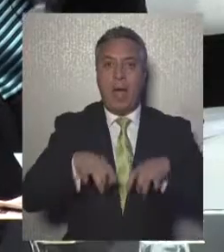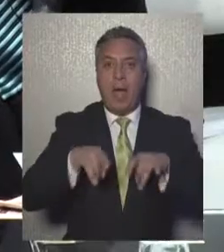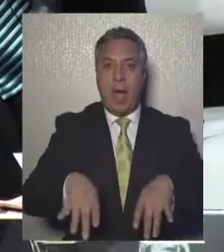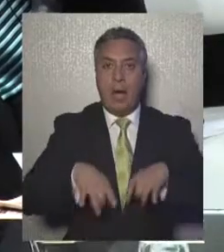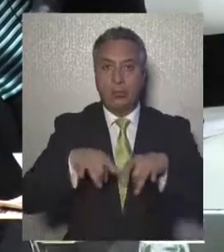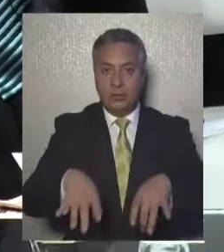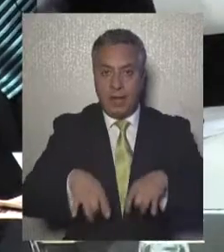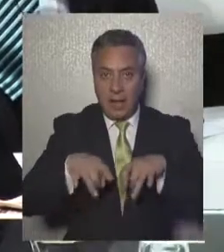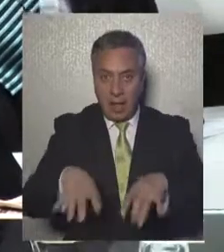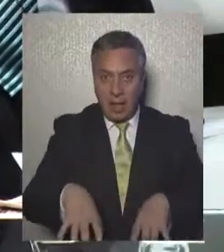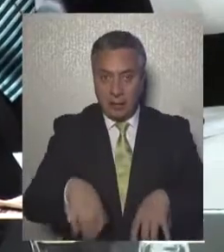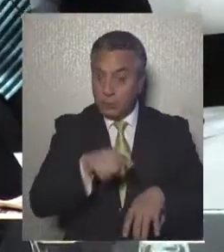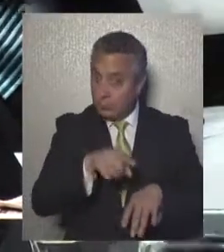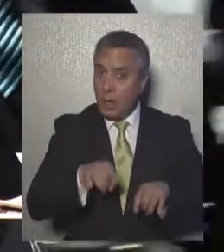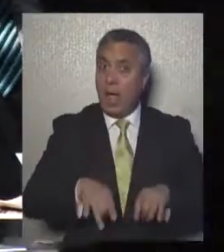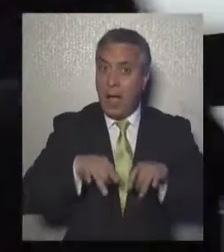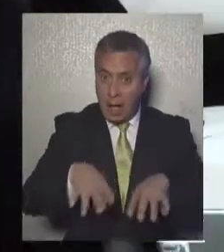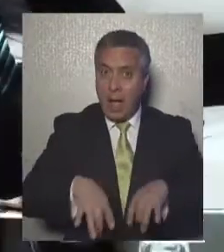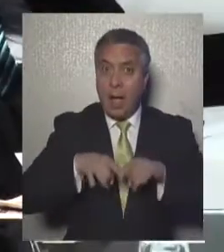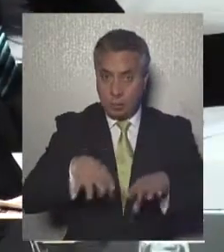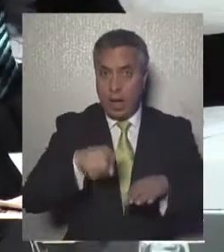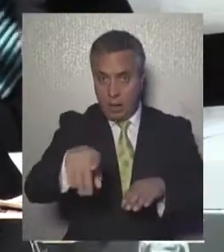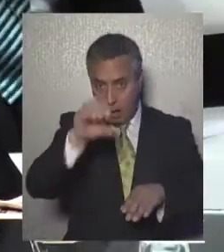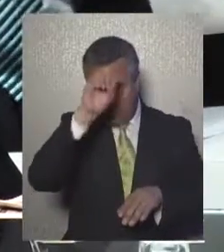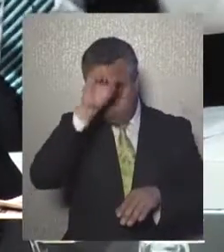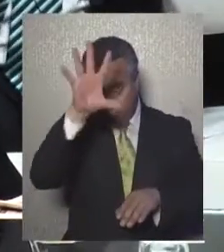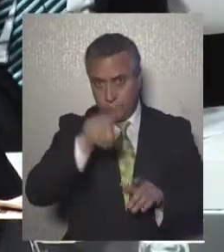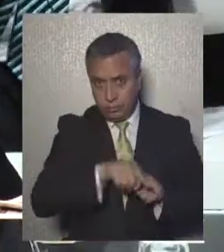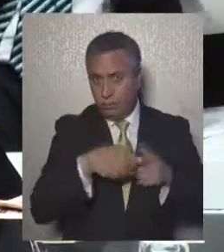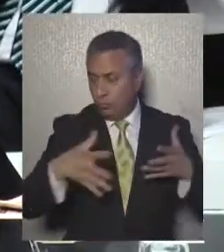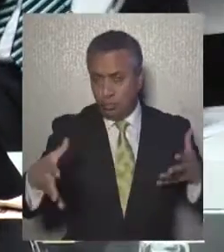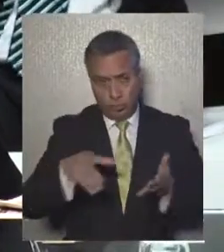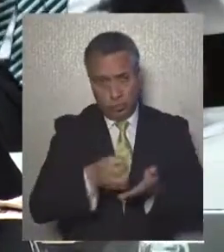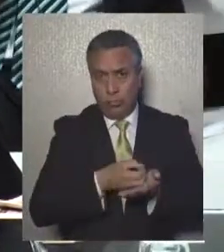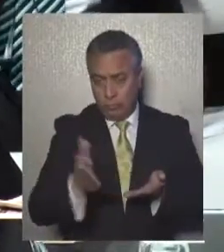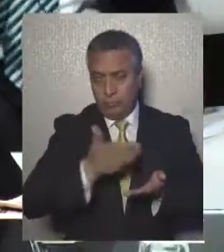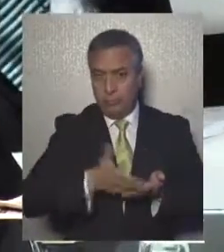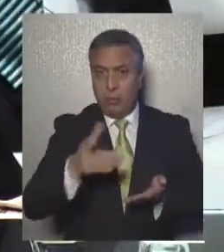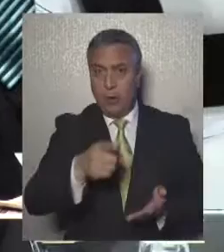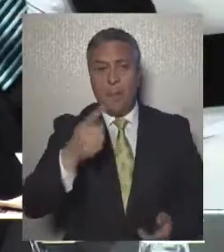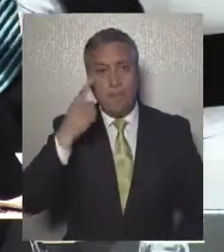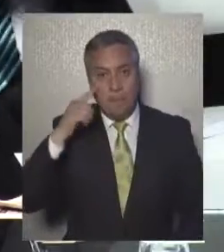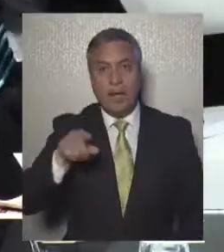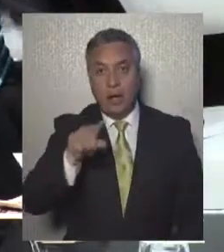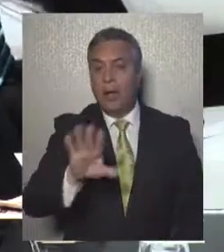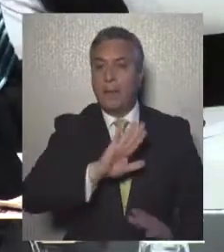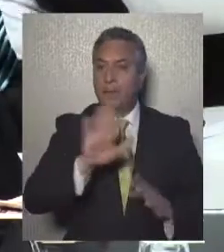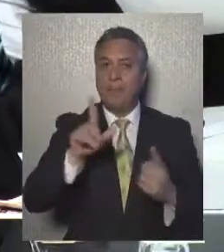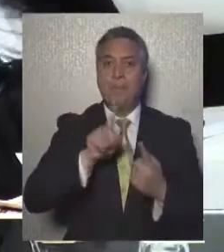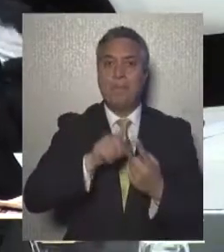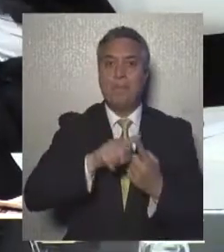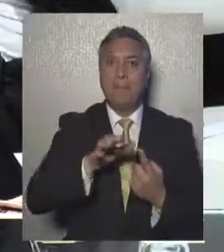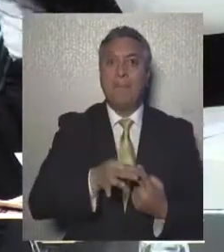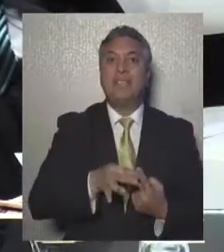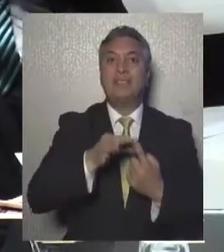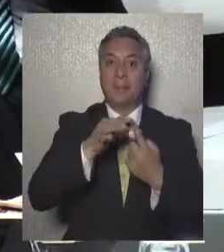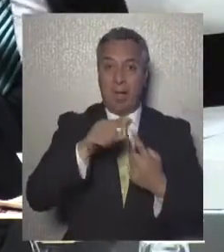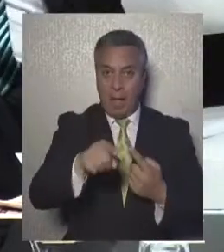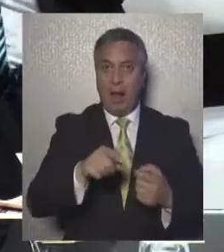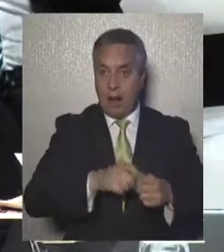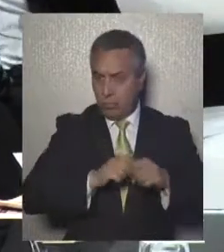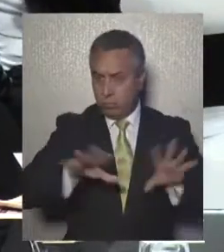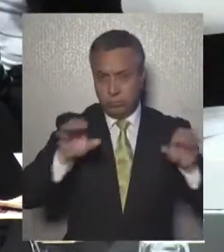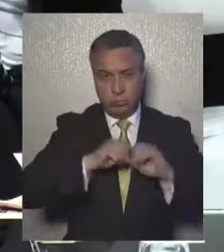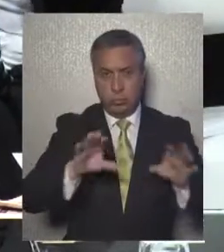minería. Australia es un gran exportador minero, pero al mismo tiempo es el principal exportador de software para la minería